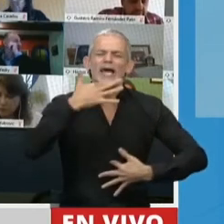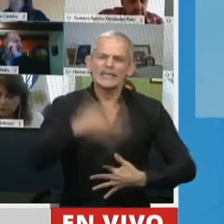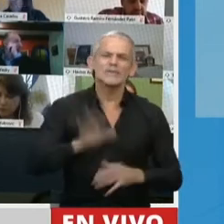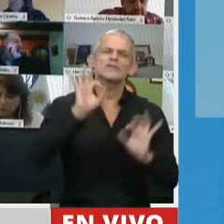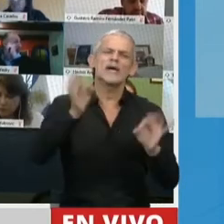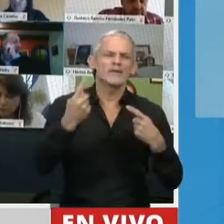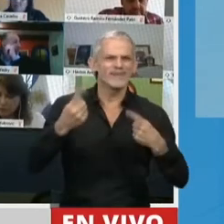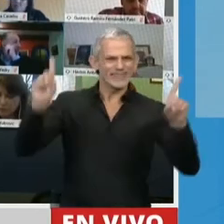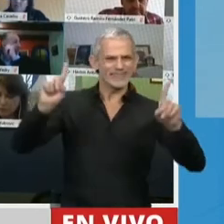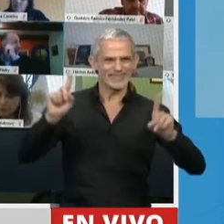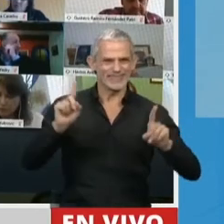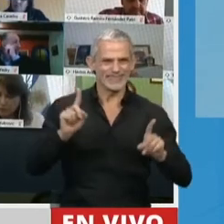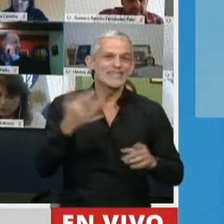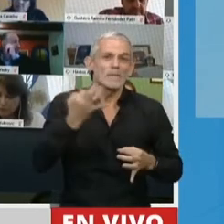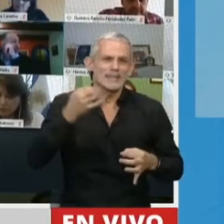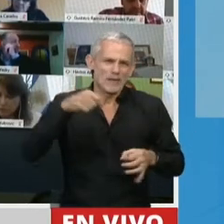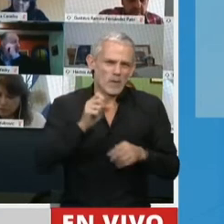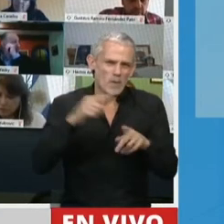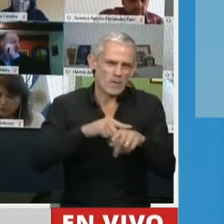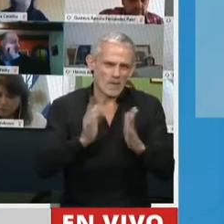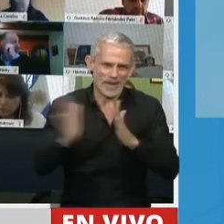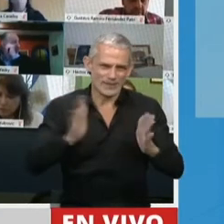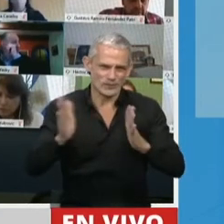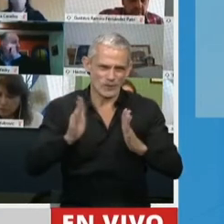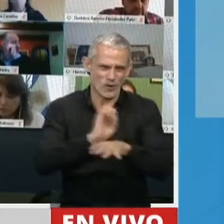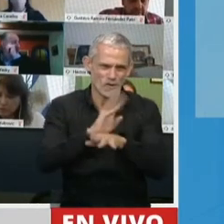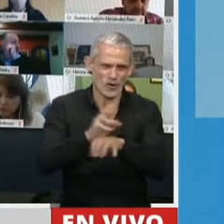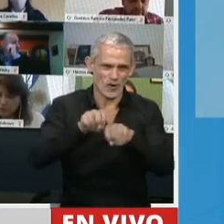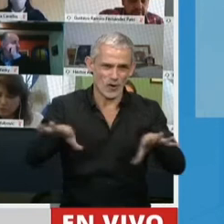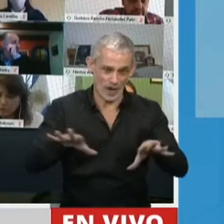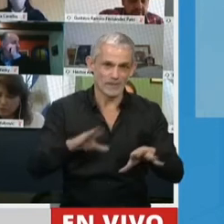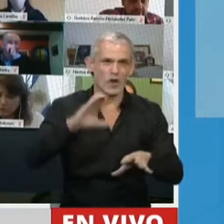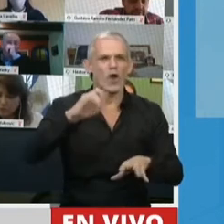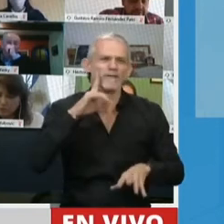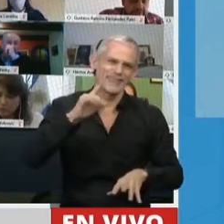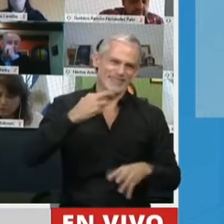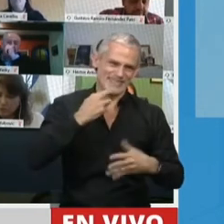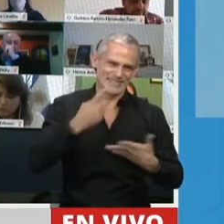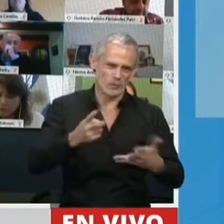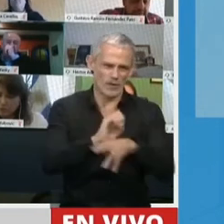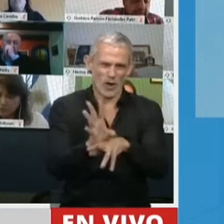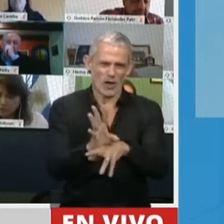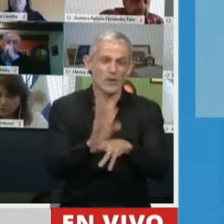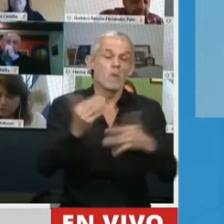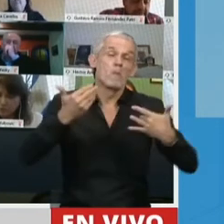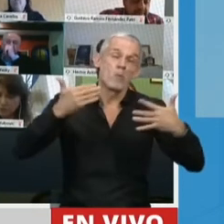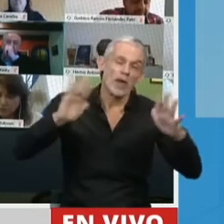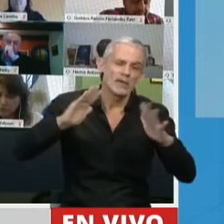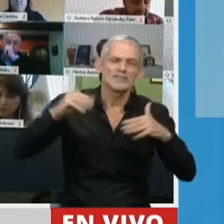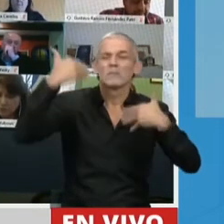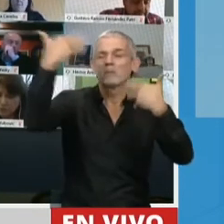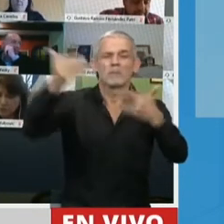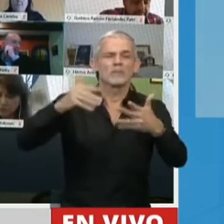una excepción, y entendemos que en este momento es el COVID-19, y por ahí vamos a tener una